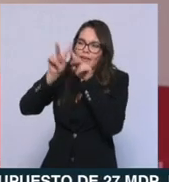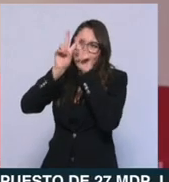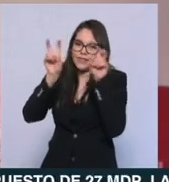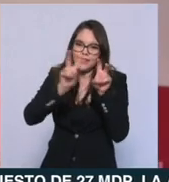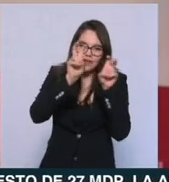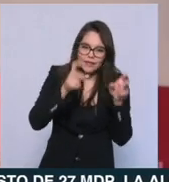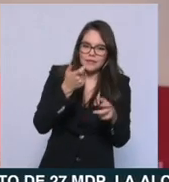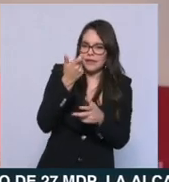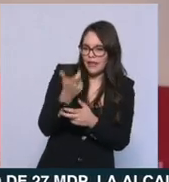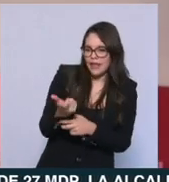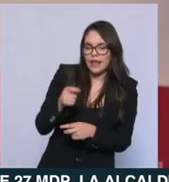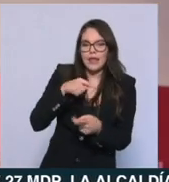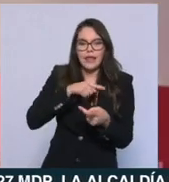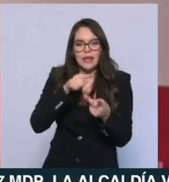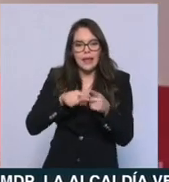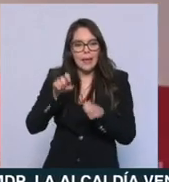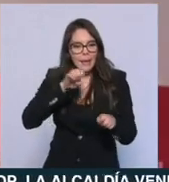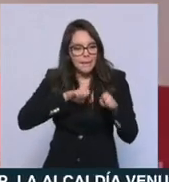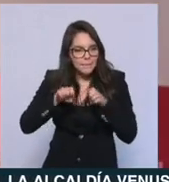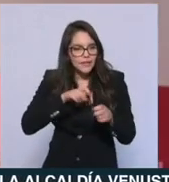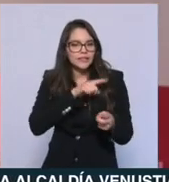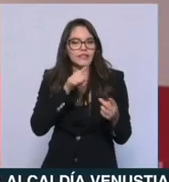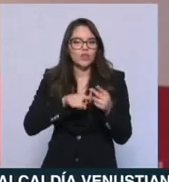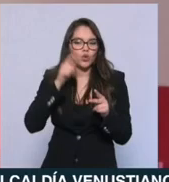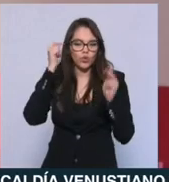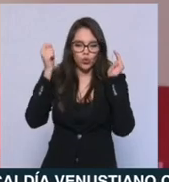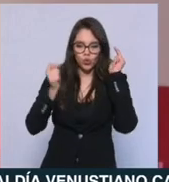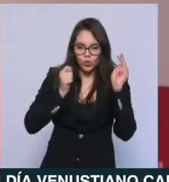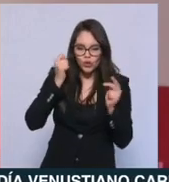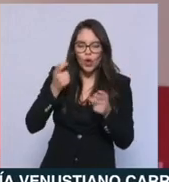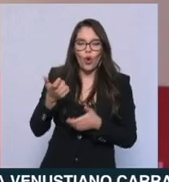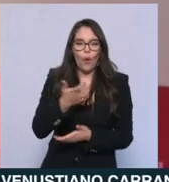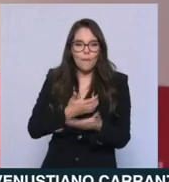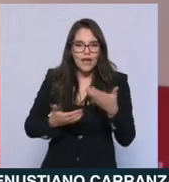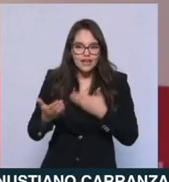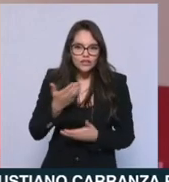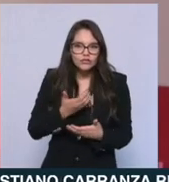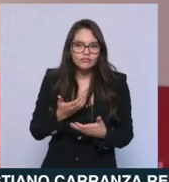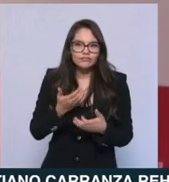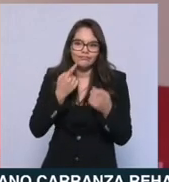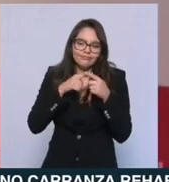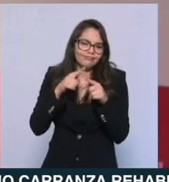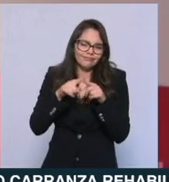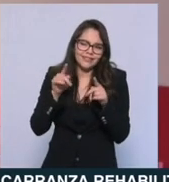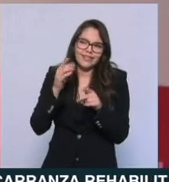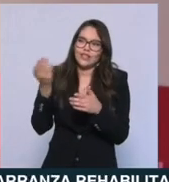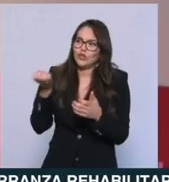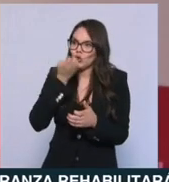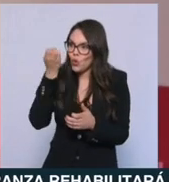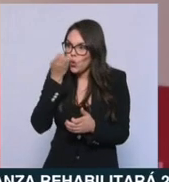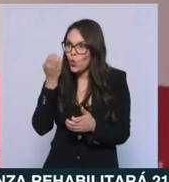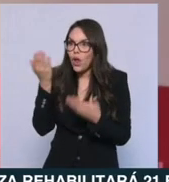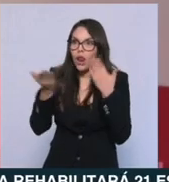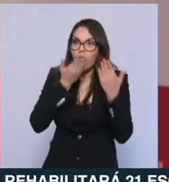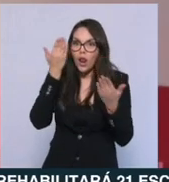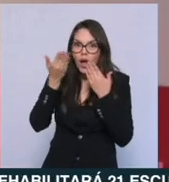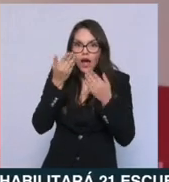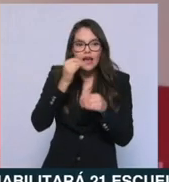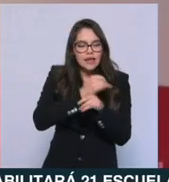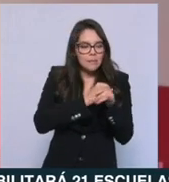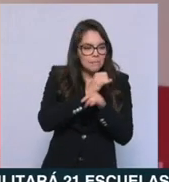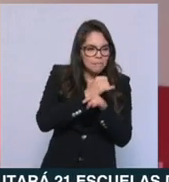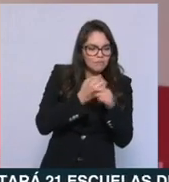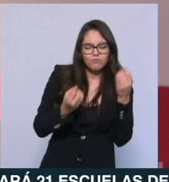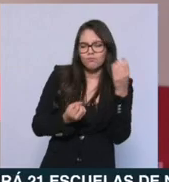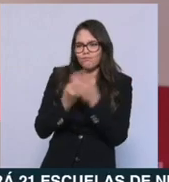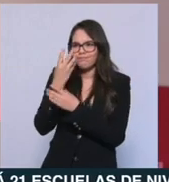económico, el campo empresarial, el turismo, el comercio, la realidad académica, la investigación, la